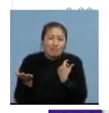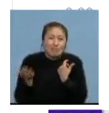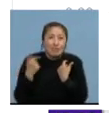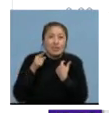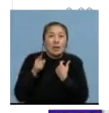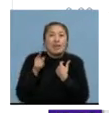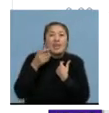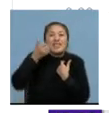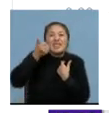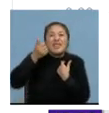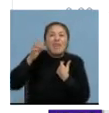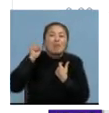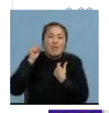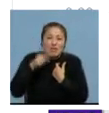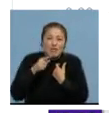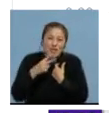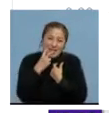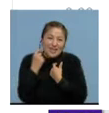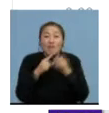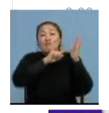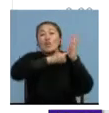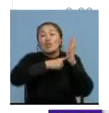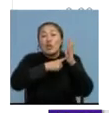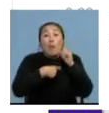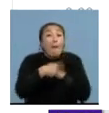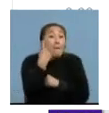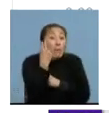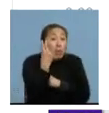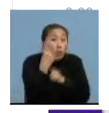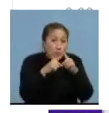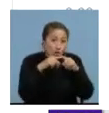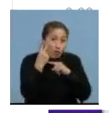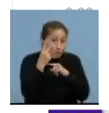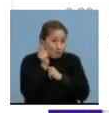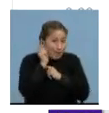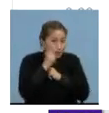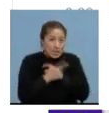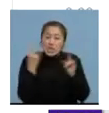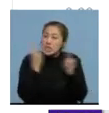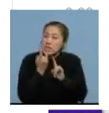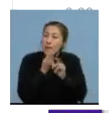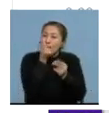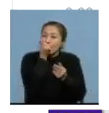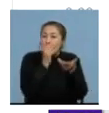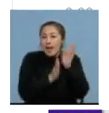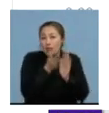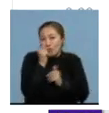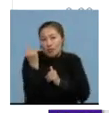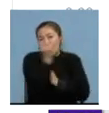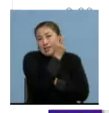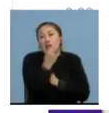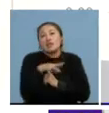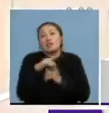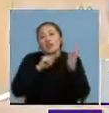despensa pagaba 60 pesos de energía vi me trató para que tengo dice así siempre ha sido mucho más beneficiado no subsidio